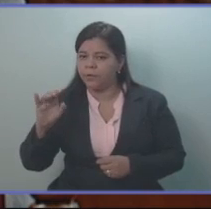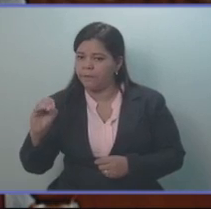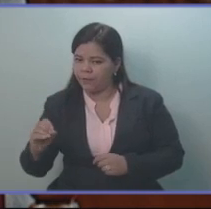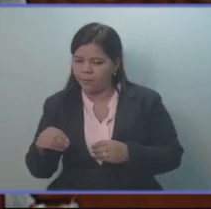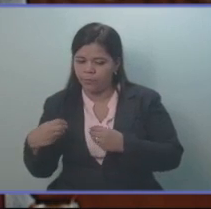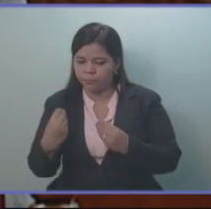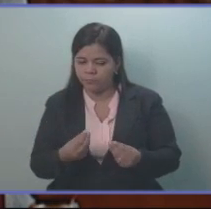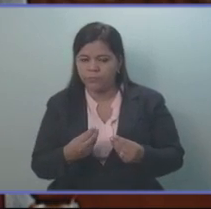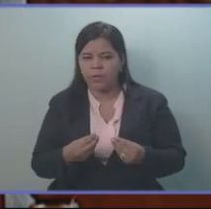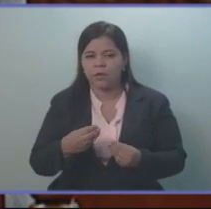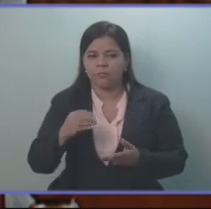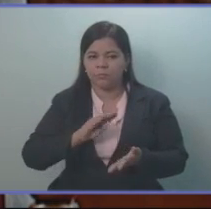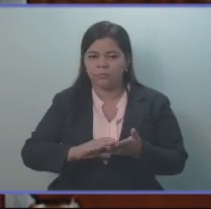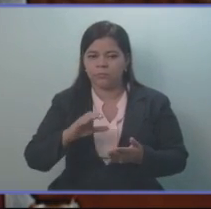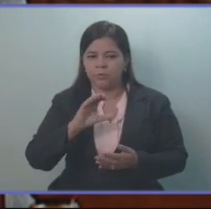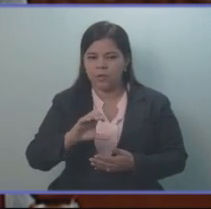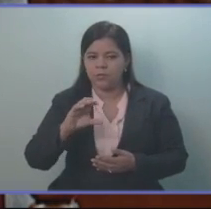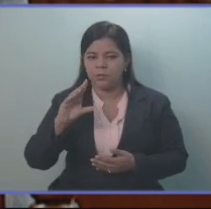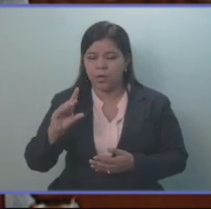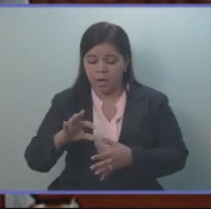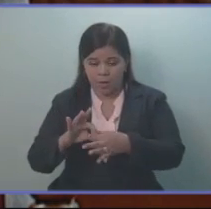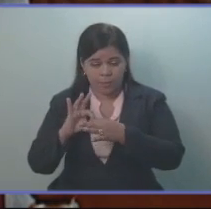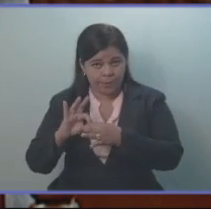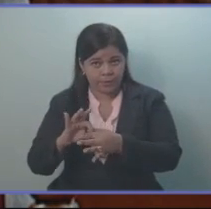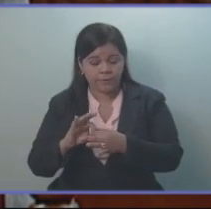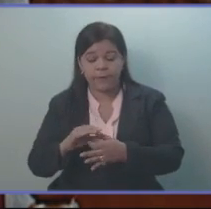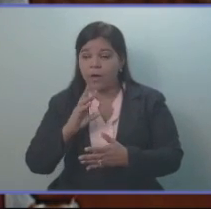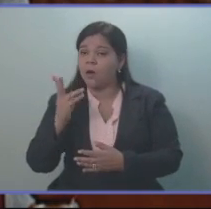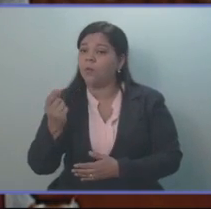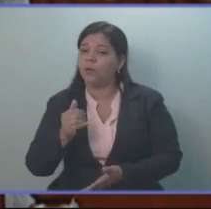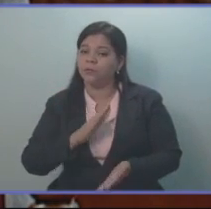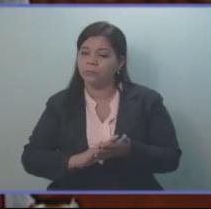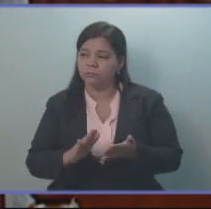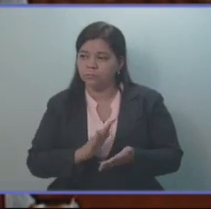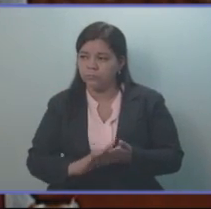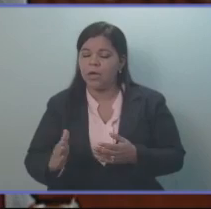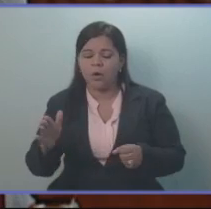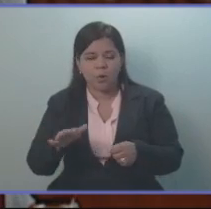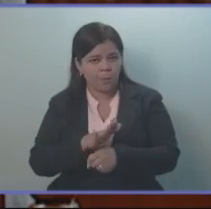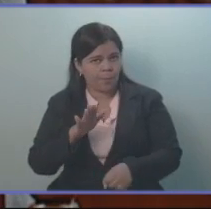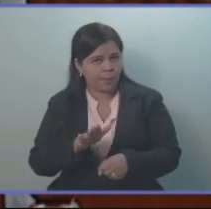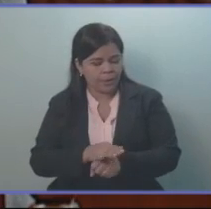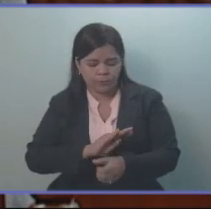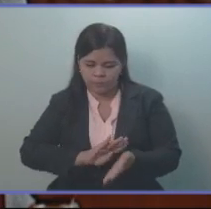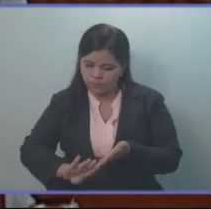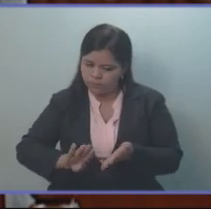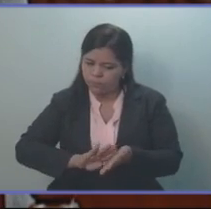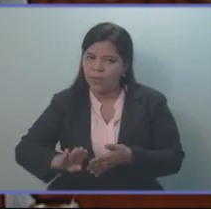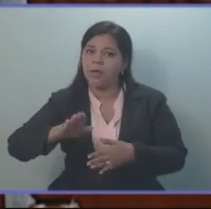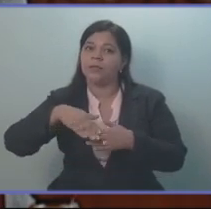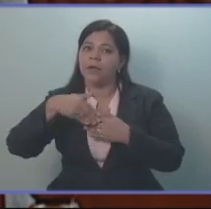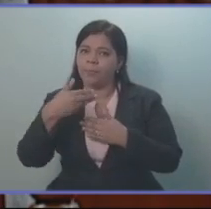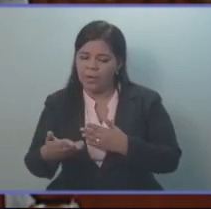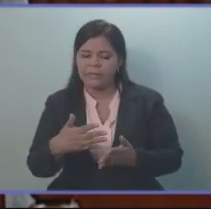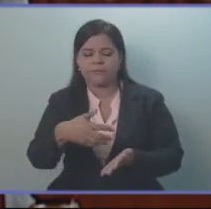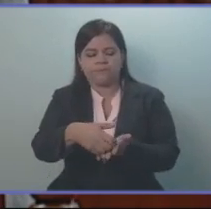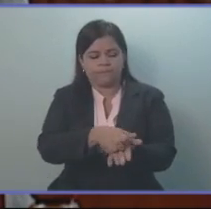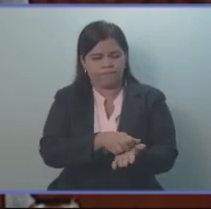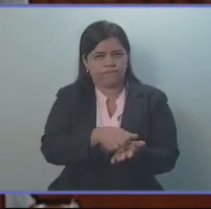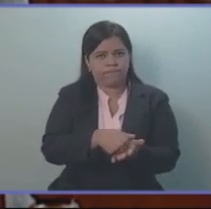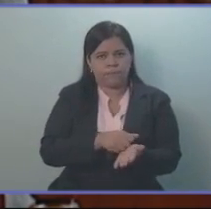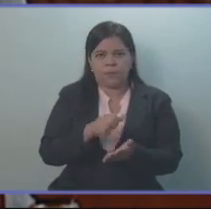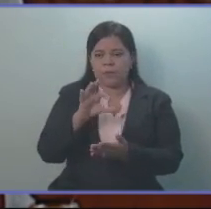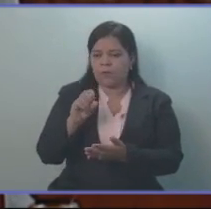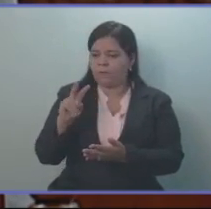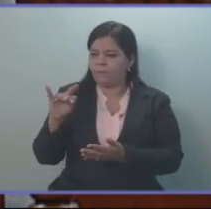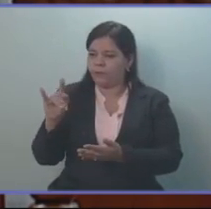la CBAM. El costo de administración de la cartera sea cubierto y descontado por los fondos transferidos a Fonavipo